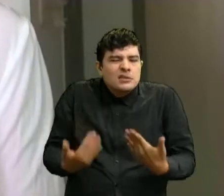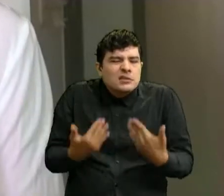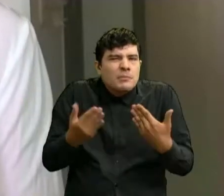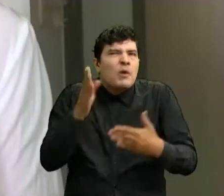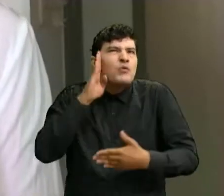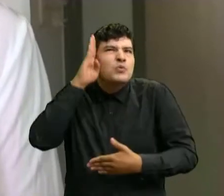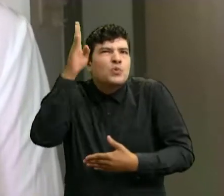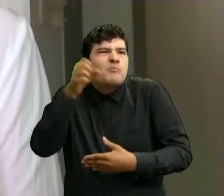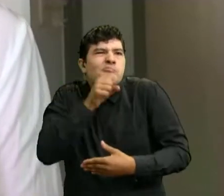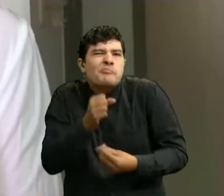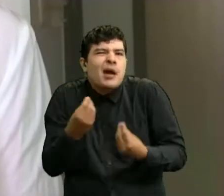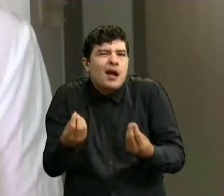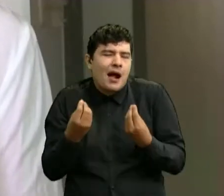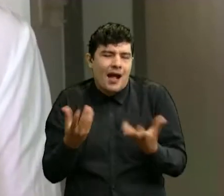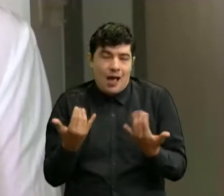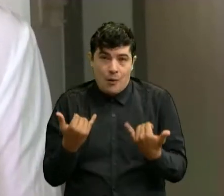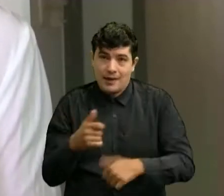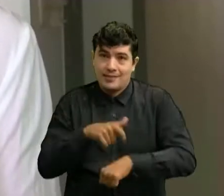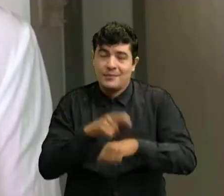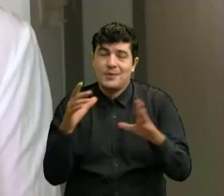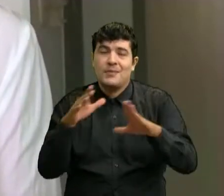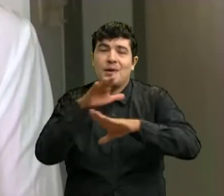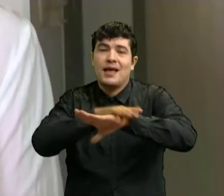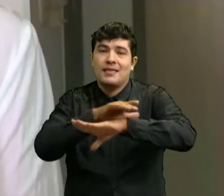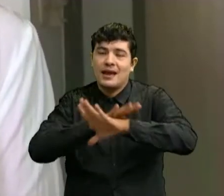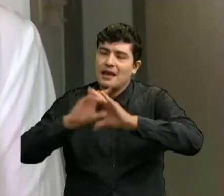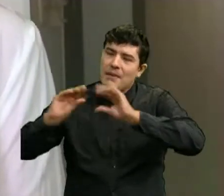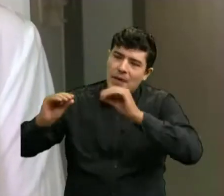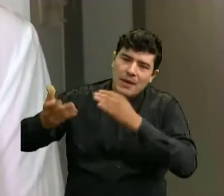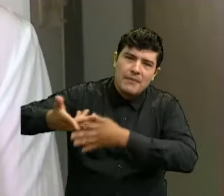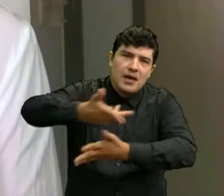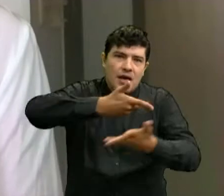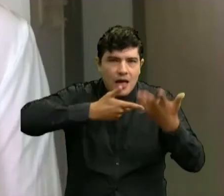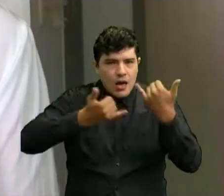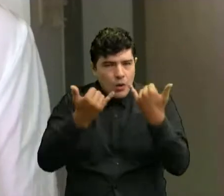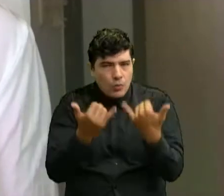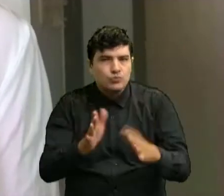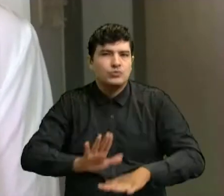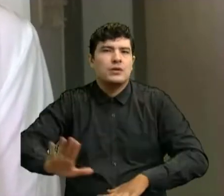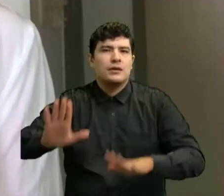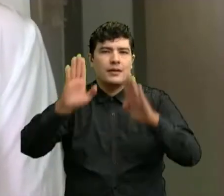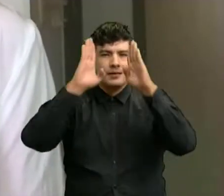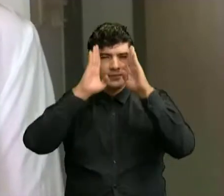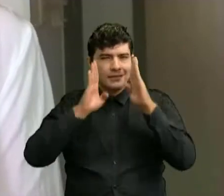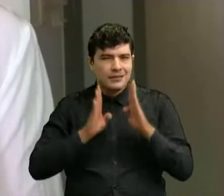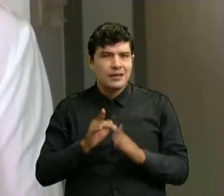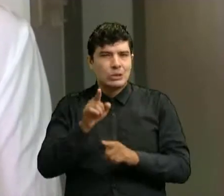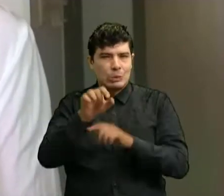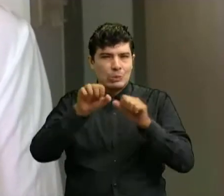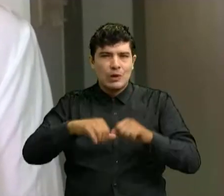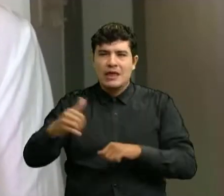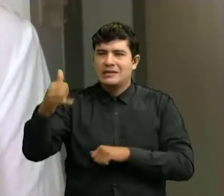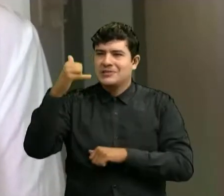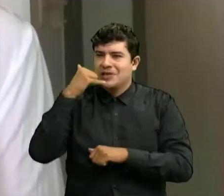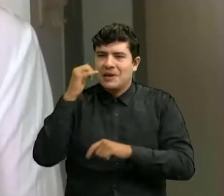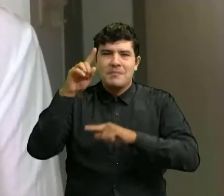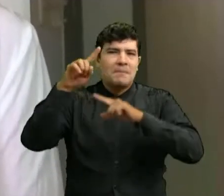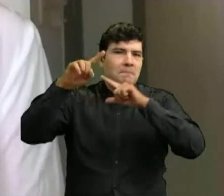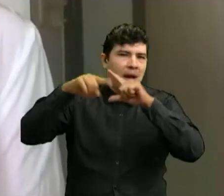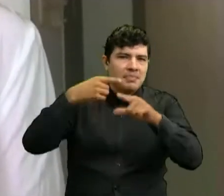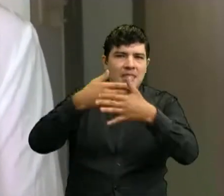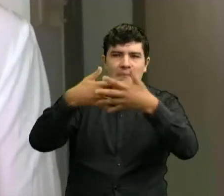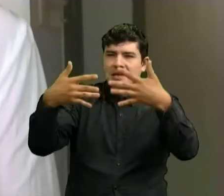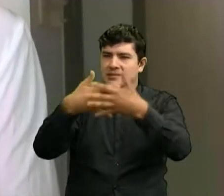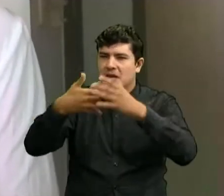esta tarde vamos a tratar ese tema. Estén muy atentos para que se contacten con nosotros y nos